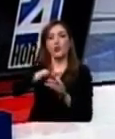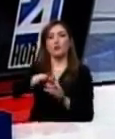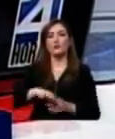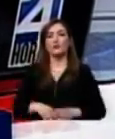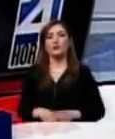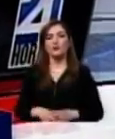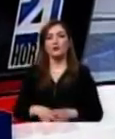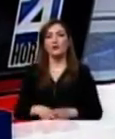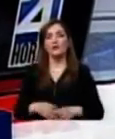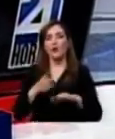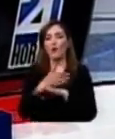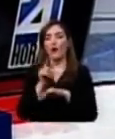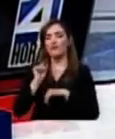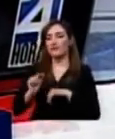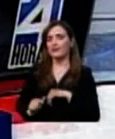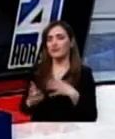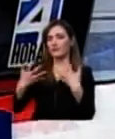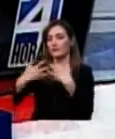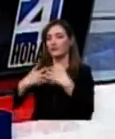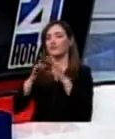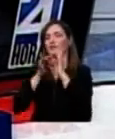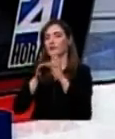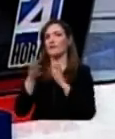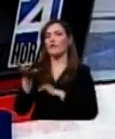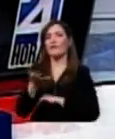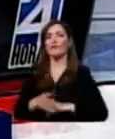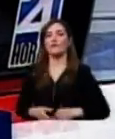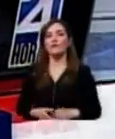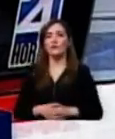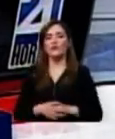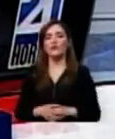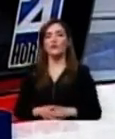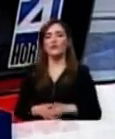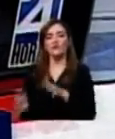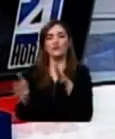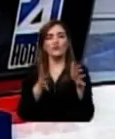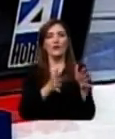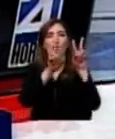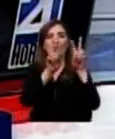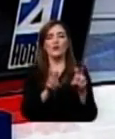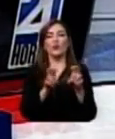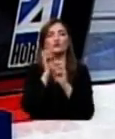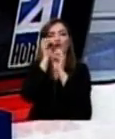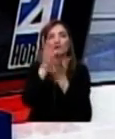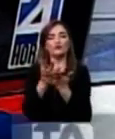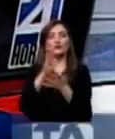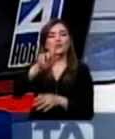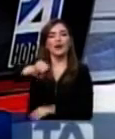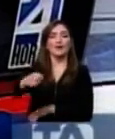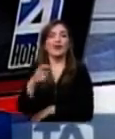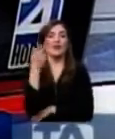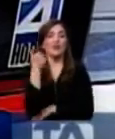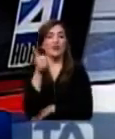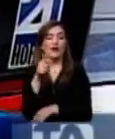más adelante tendremos más detalles en vivo con nuestra compañera andrea samaniego mientras tanto retomamos otros temas le contábamos que tercia televisión